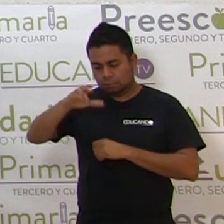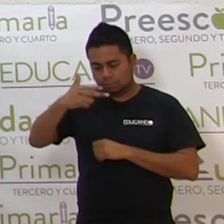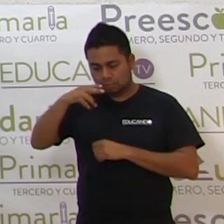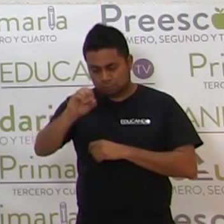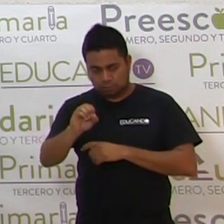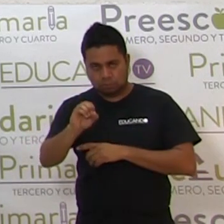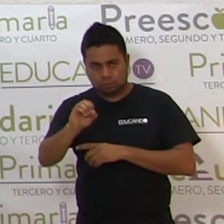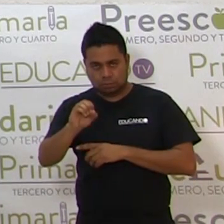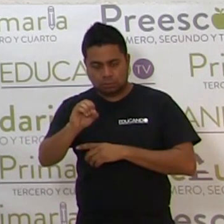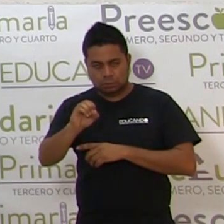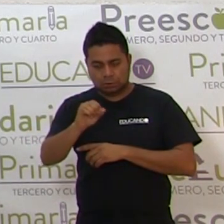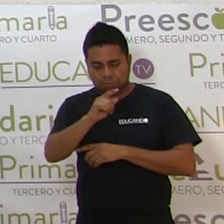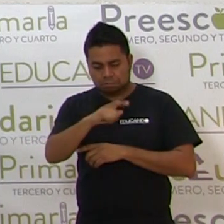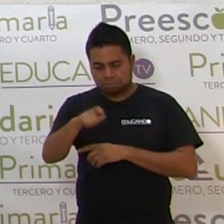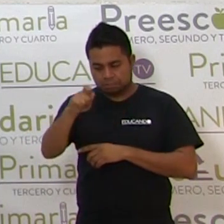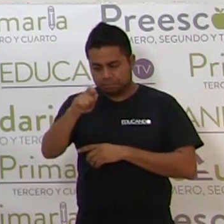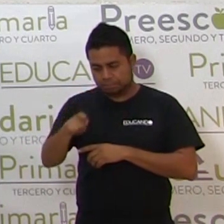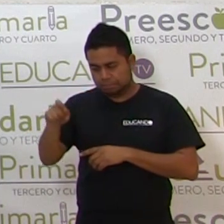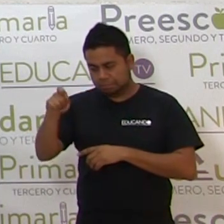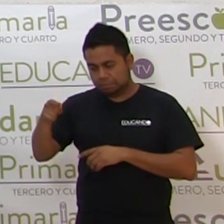penacho. Sencillo, ¿verdad?